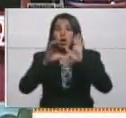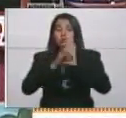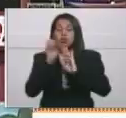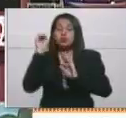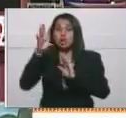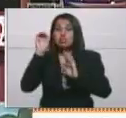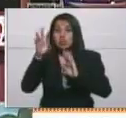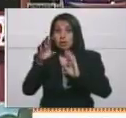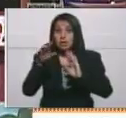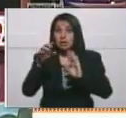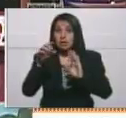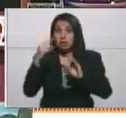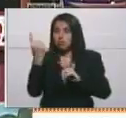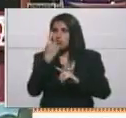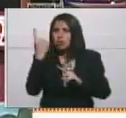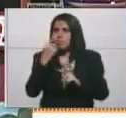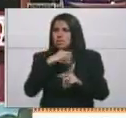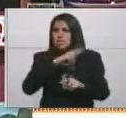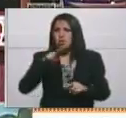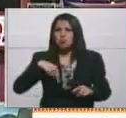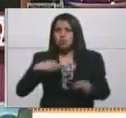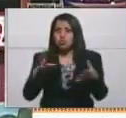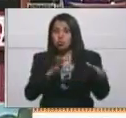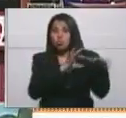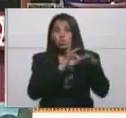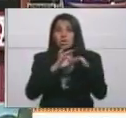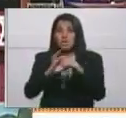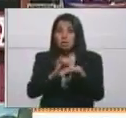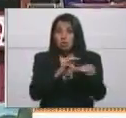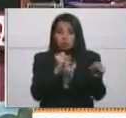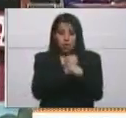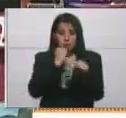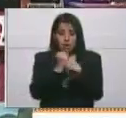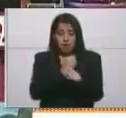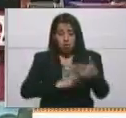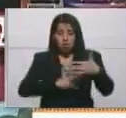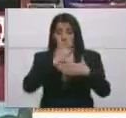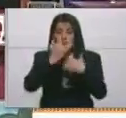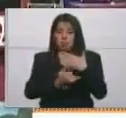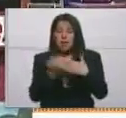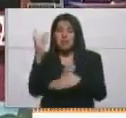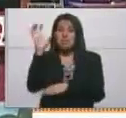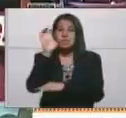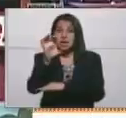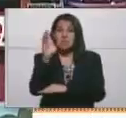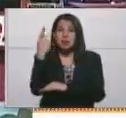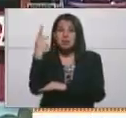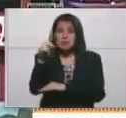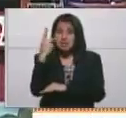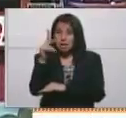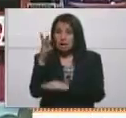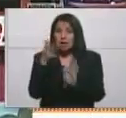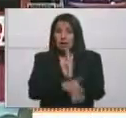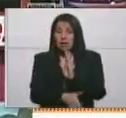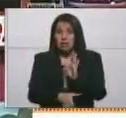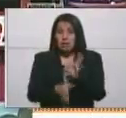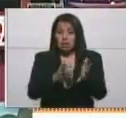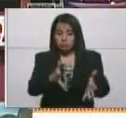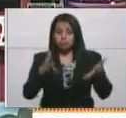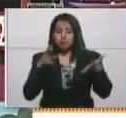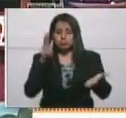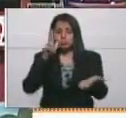además, solo nosotros unidos, trabajando con el plan de la patria, ¿no?, aprobando